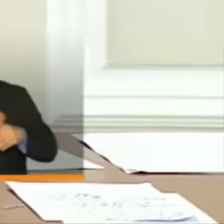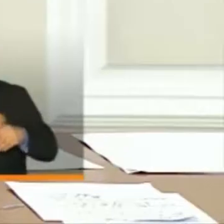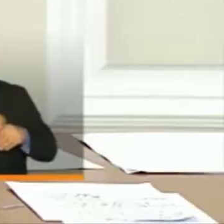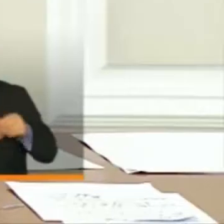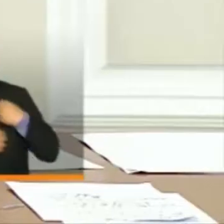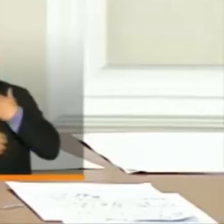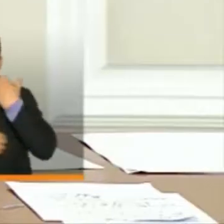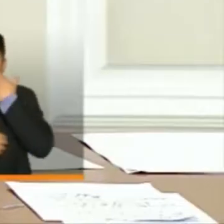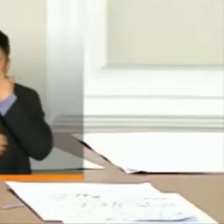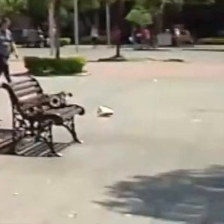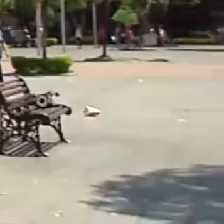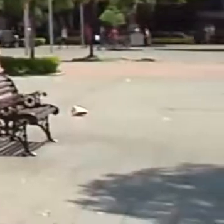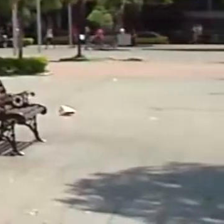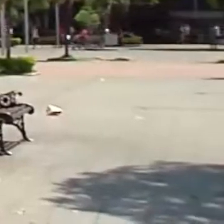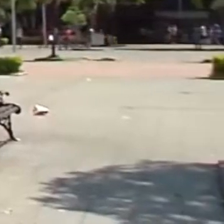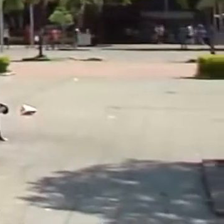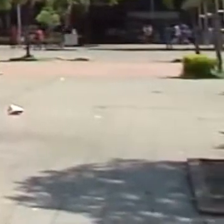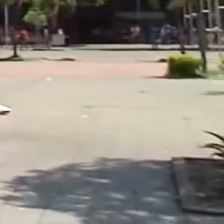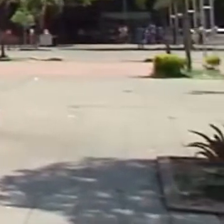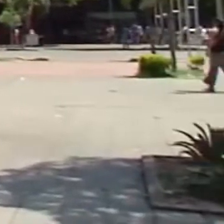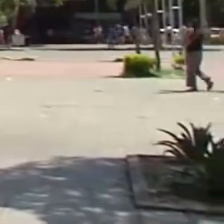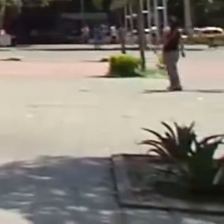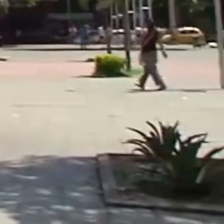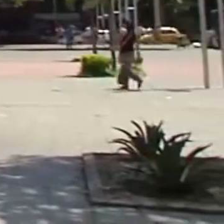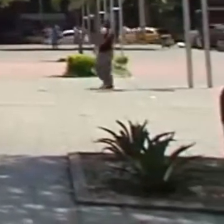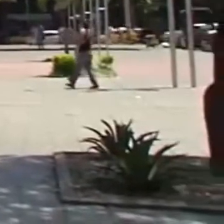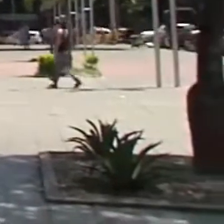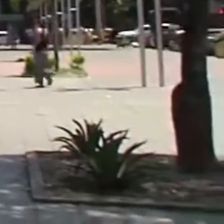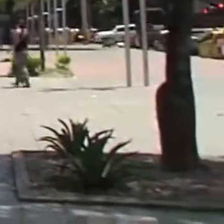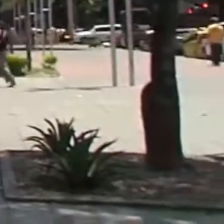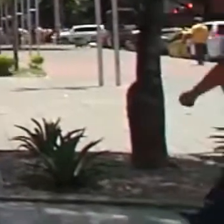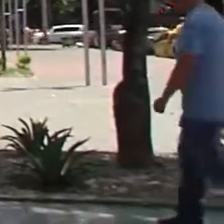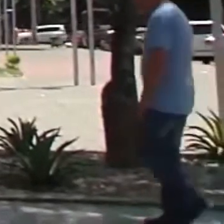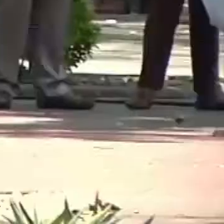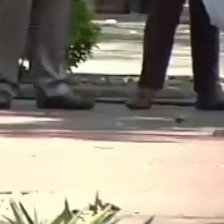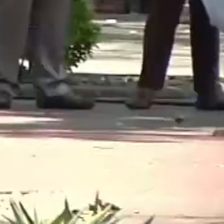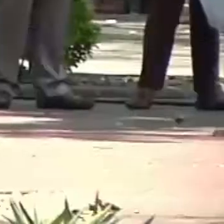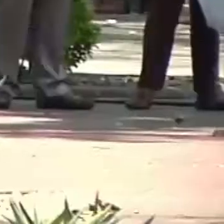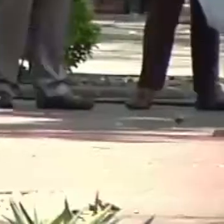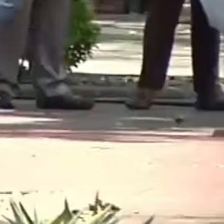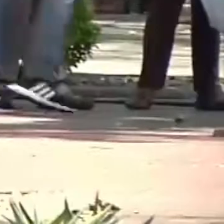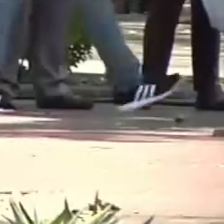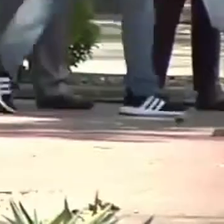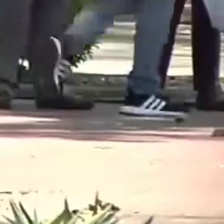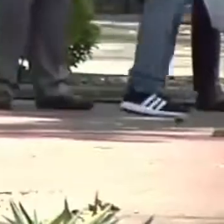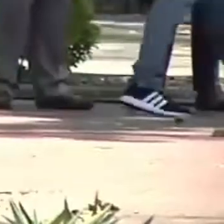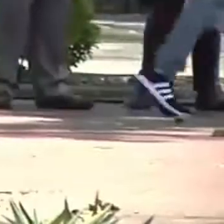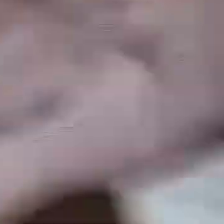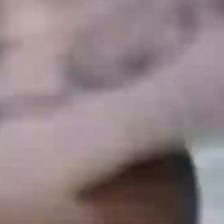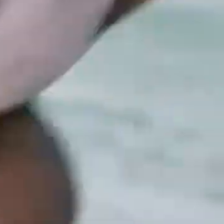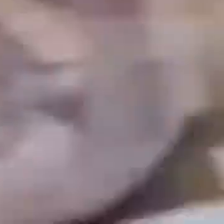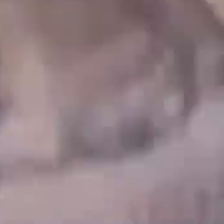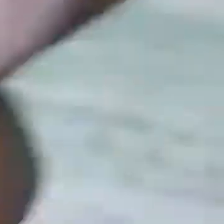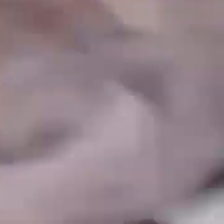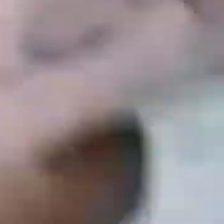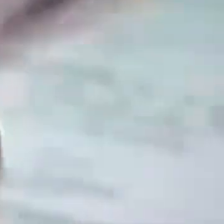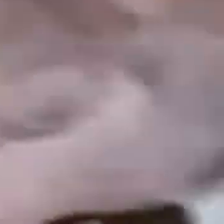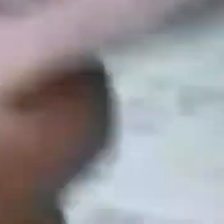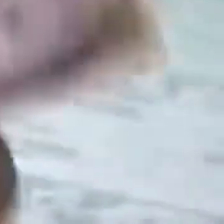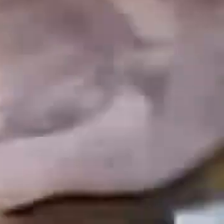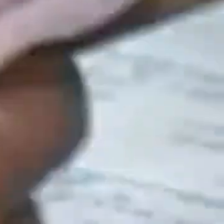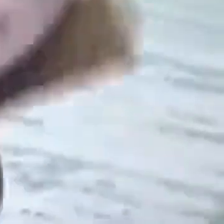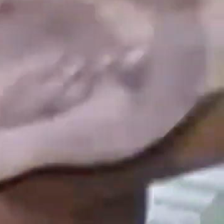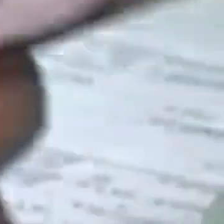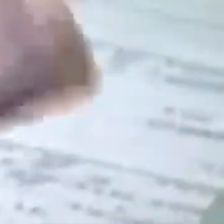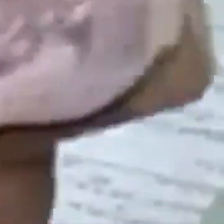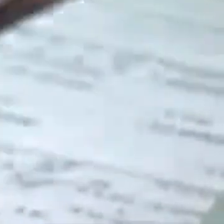Duque facultó a las entidades públicas, incluidas a las gobernaciones y alcaldías en todo el territorio nacional, repararán anticipadamente la prima de